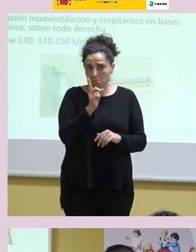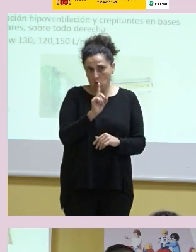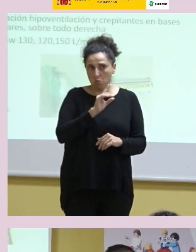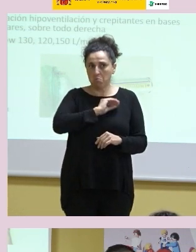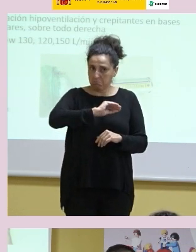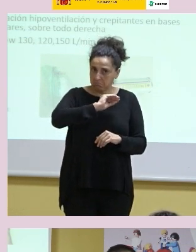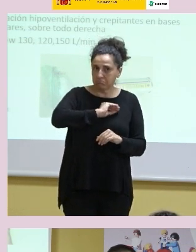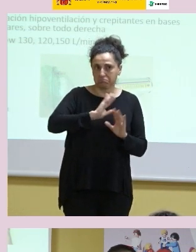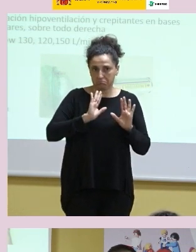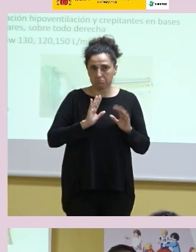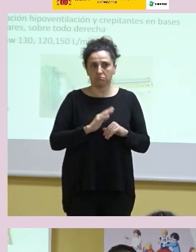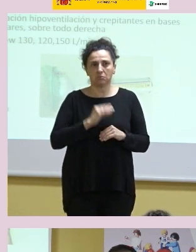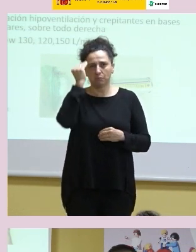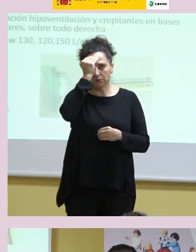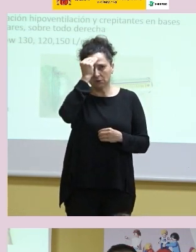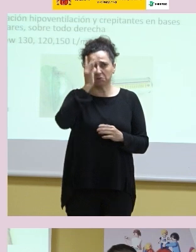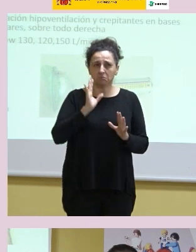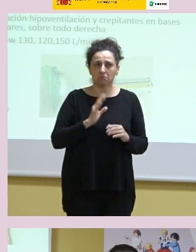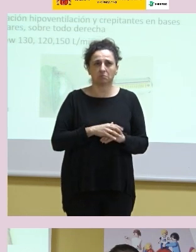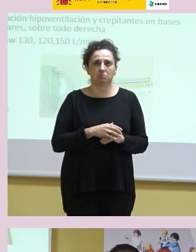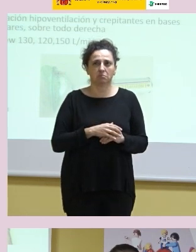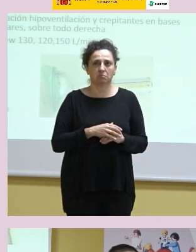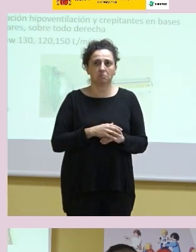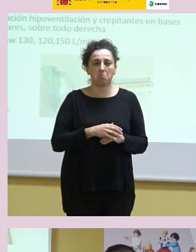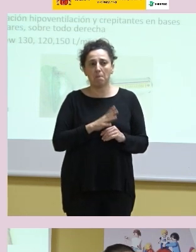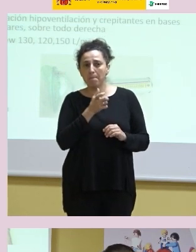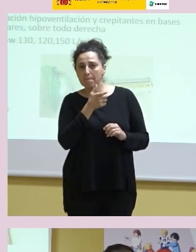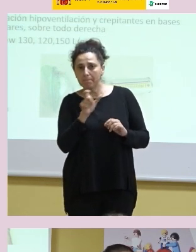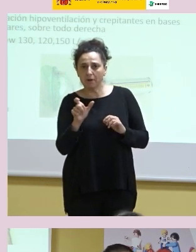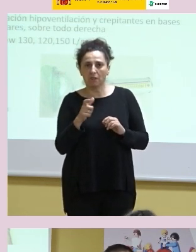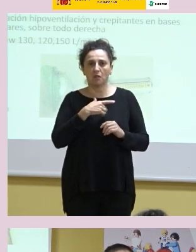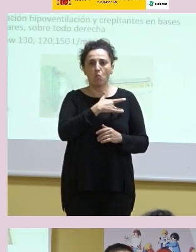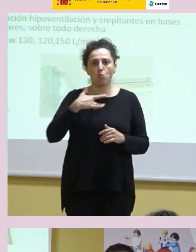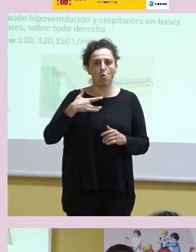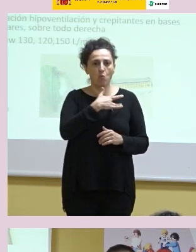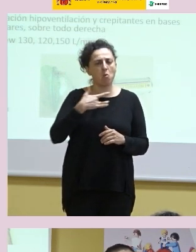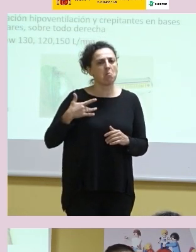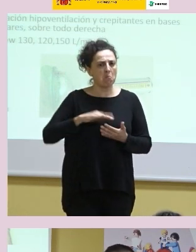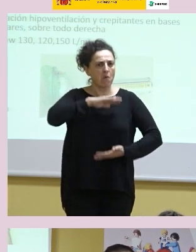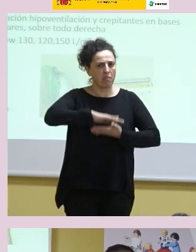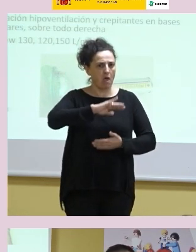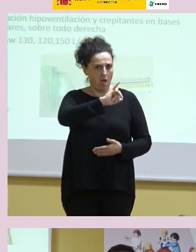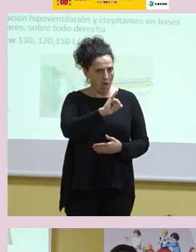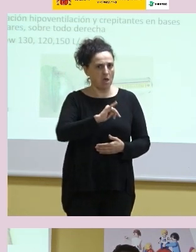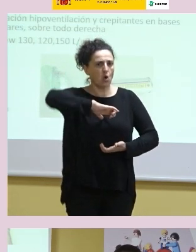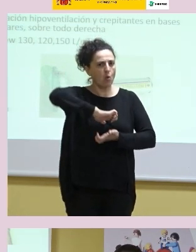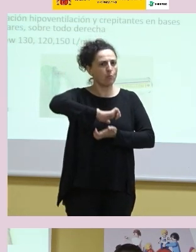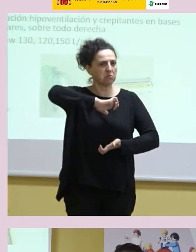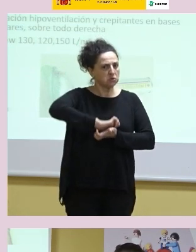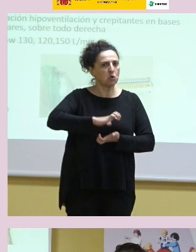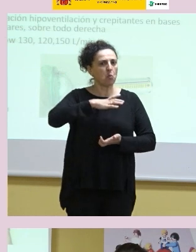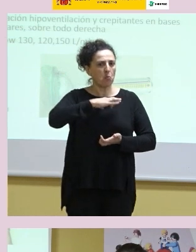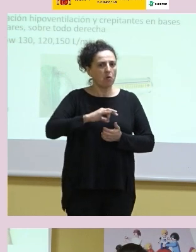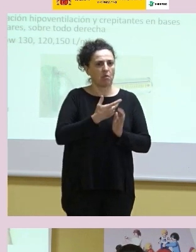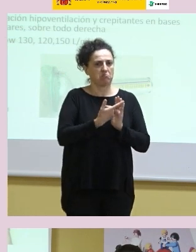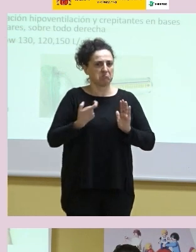Entonces, bueno, eso también me hace pensar que parcialmente su pulmón es bastante competente sin la presencia de oxígeno,